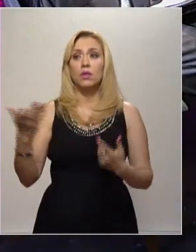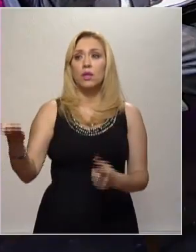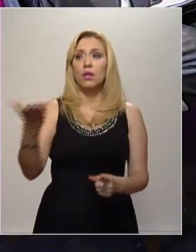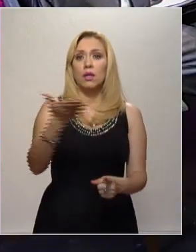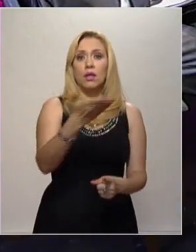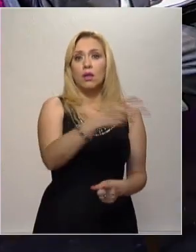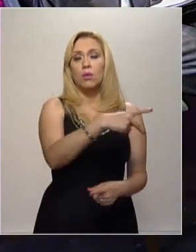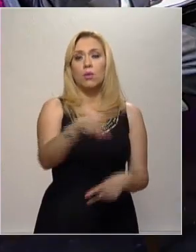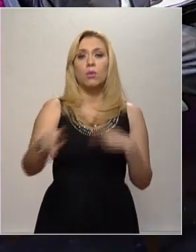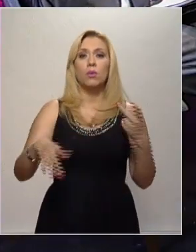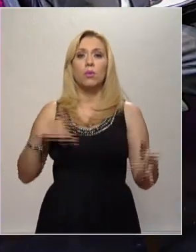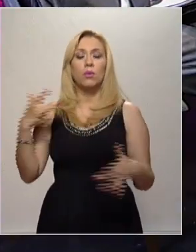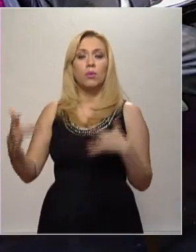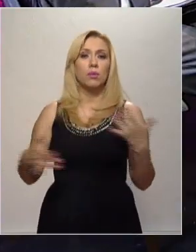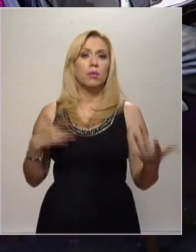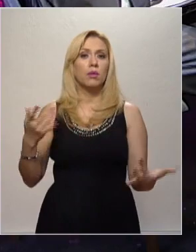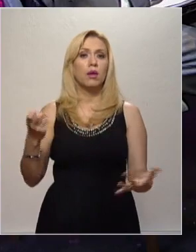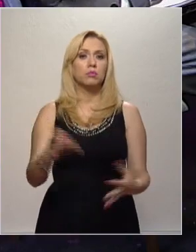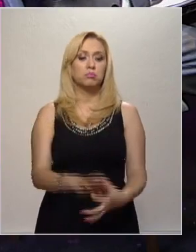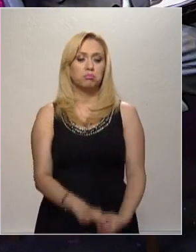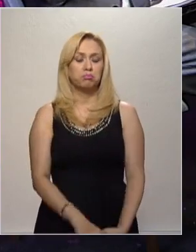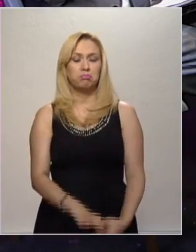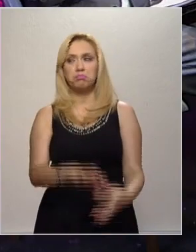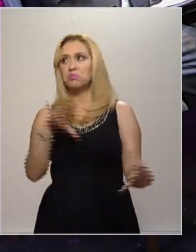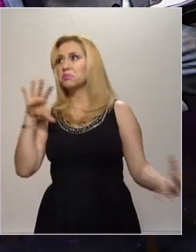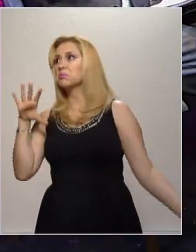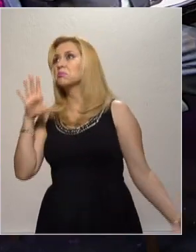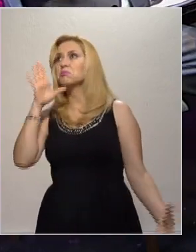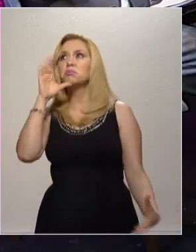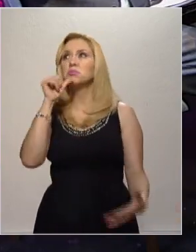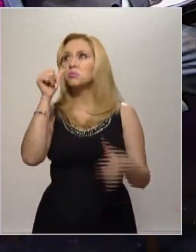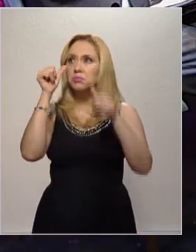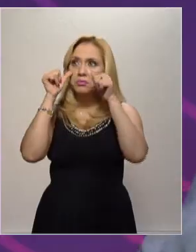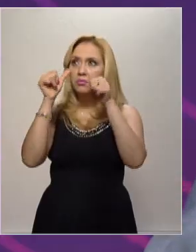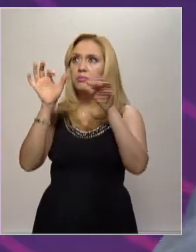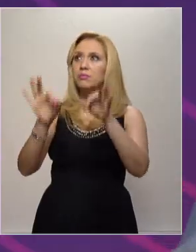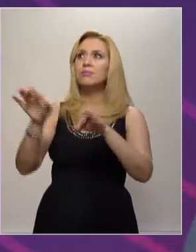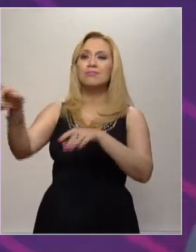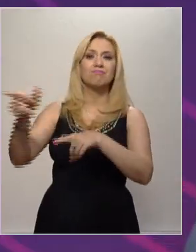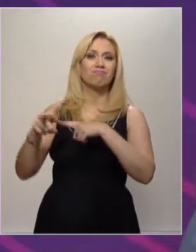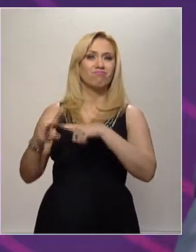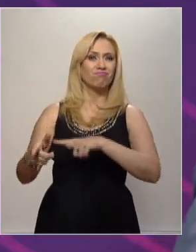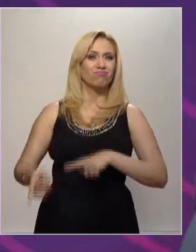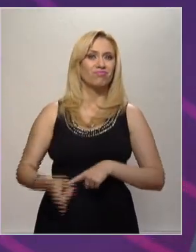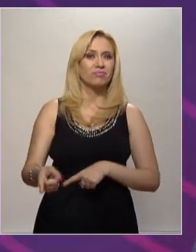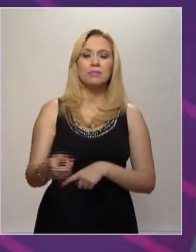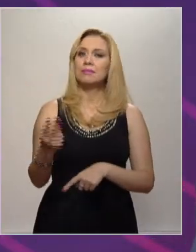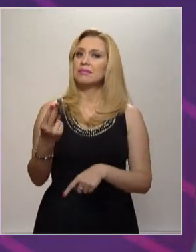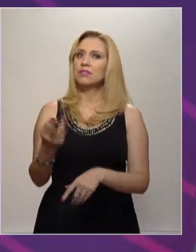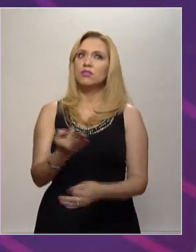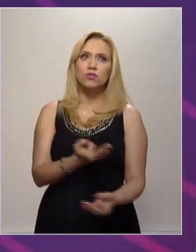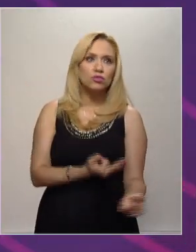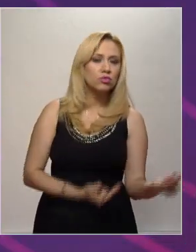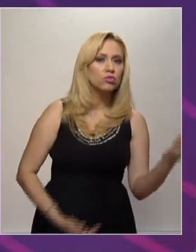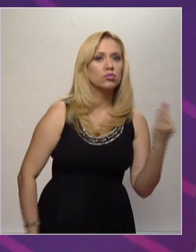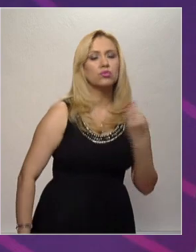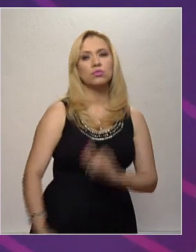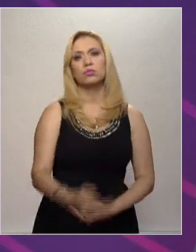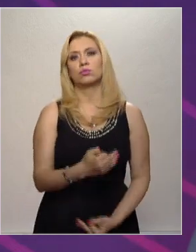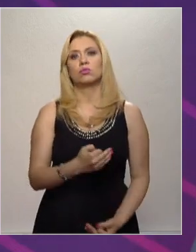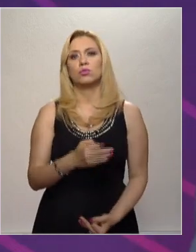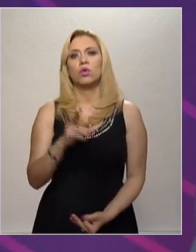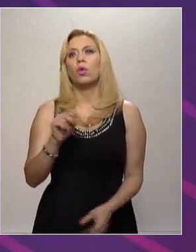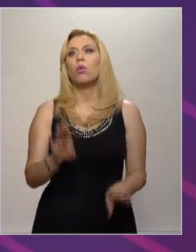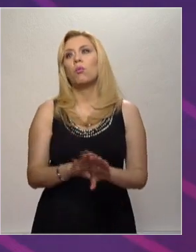postre terminan por romper cualquier posibilidad real de prestar servicios de manera humanizada. Entonces, no se trata de justificar las